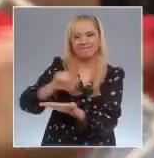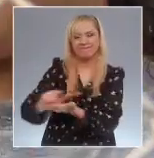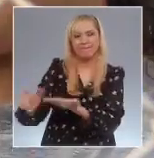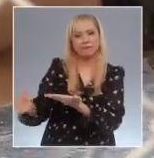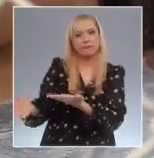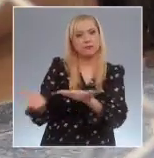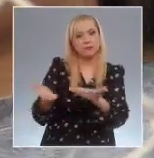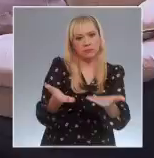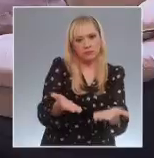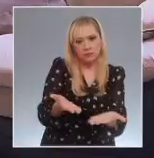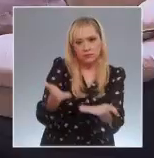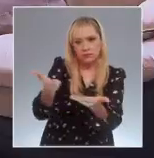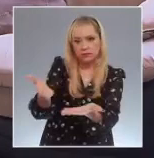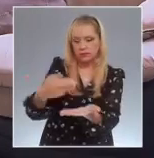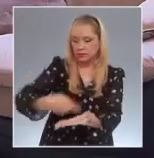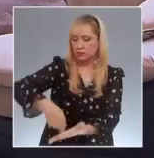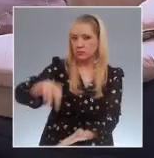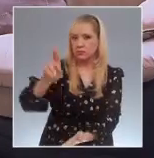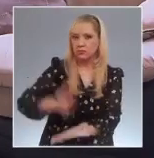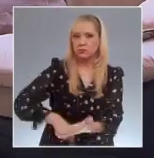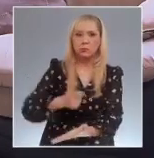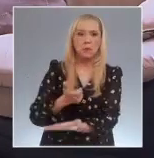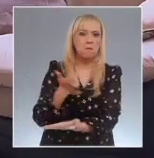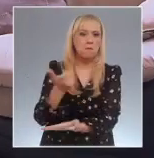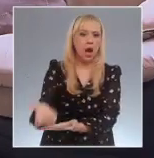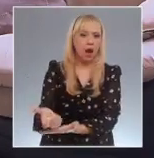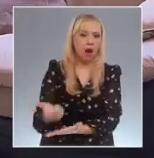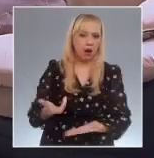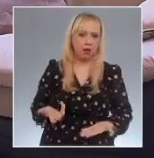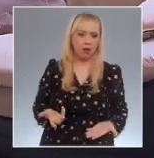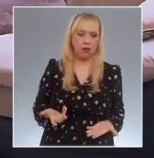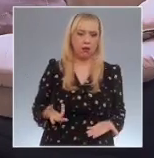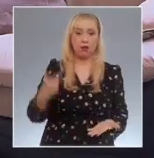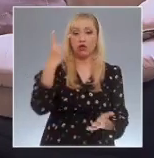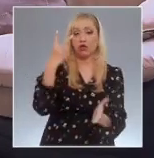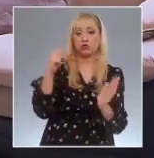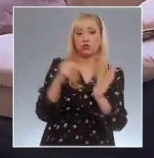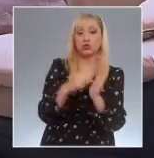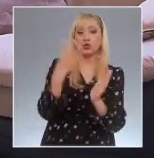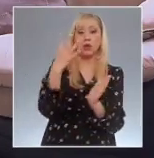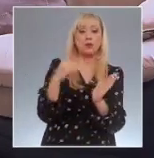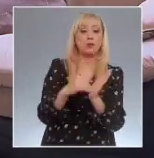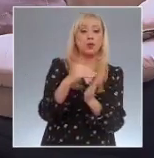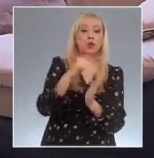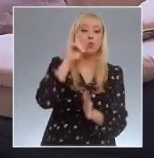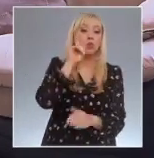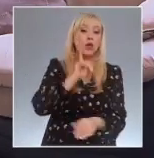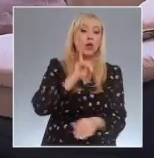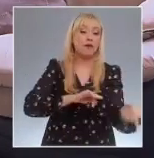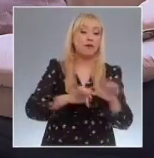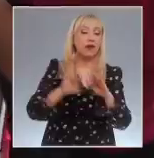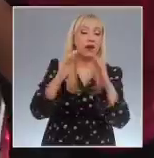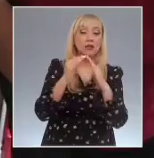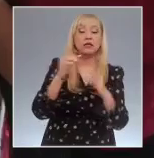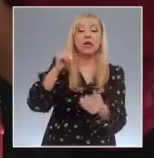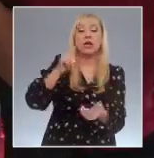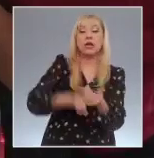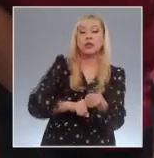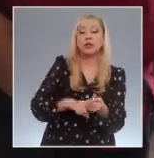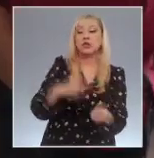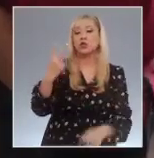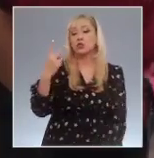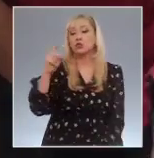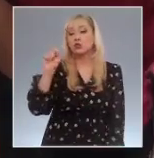De las 2.4 millones de trabajadoras del hogar en México, solo el 2.5% cuenta con un